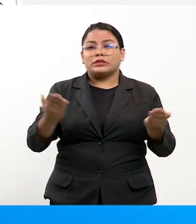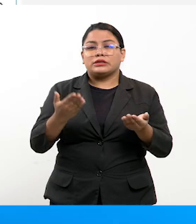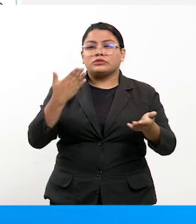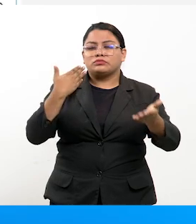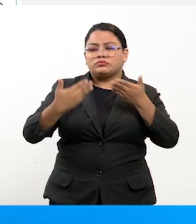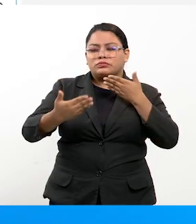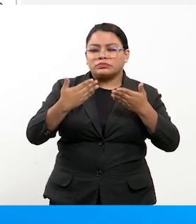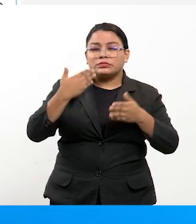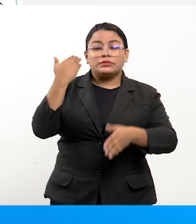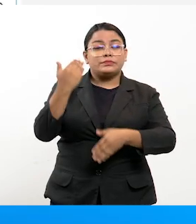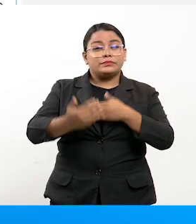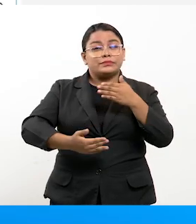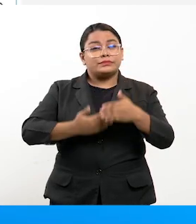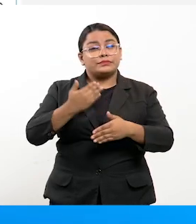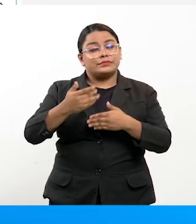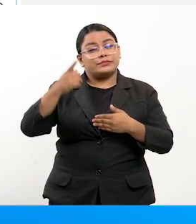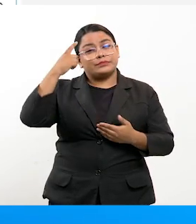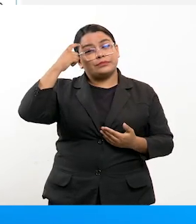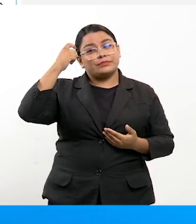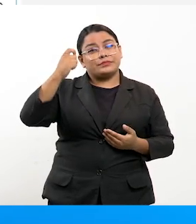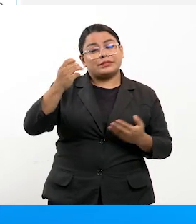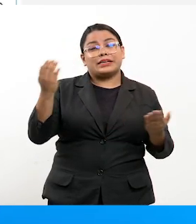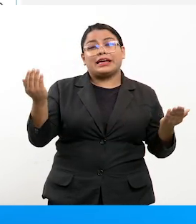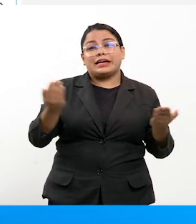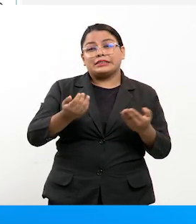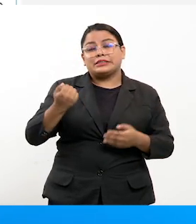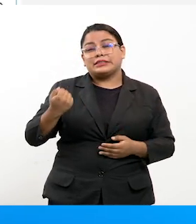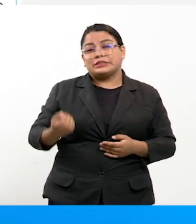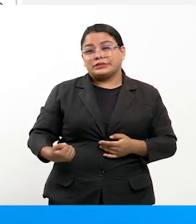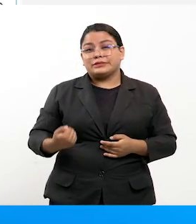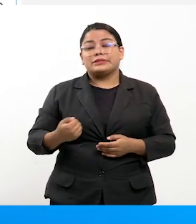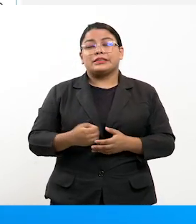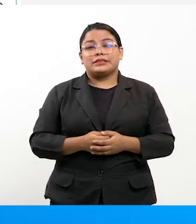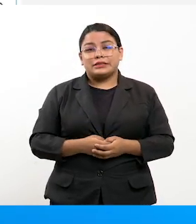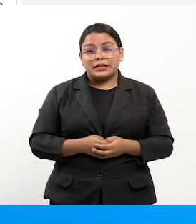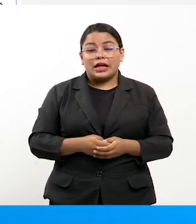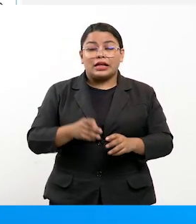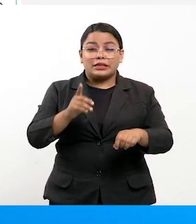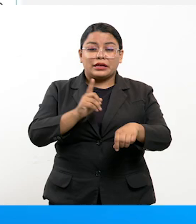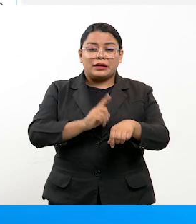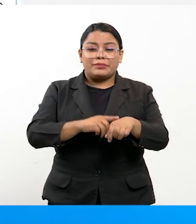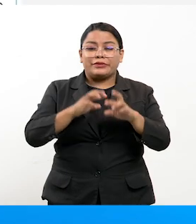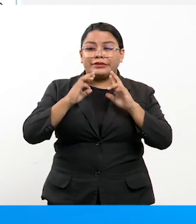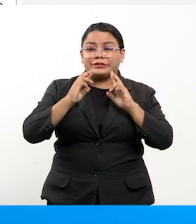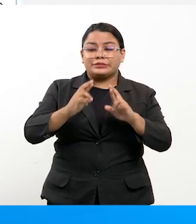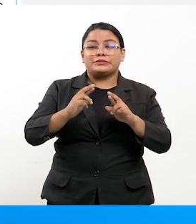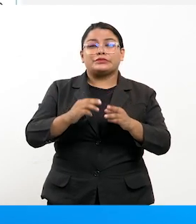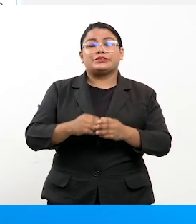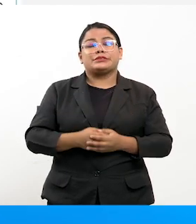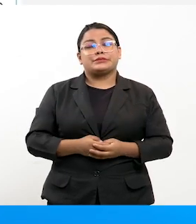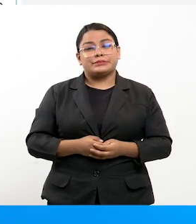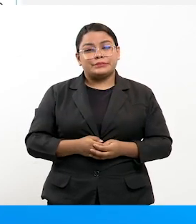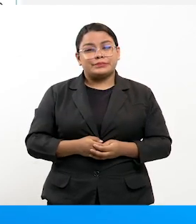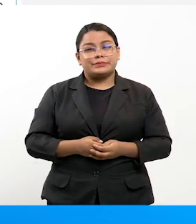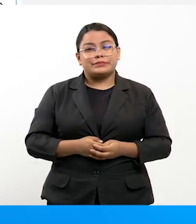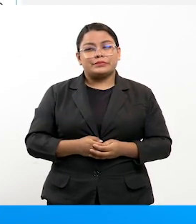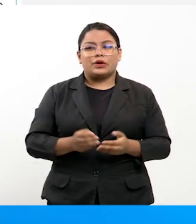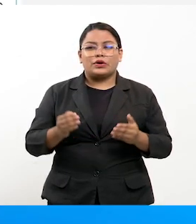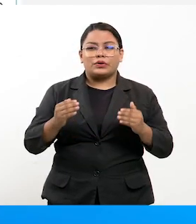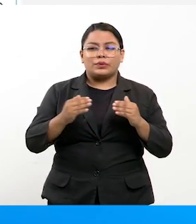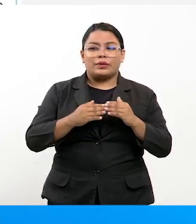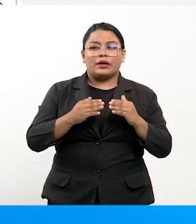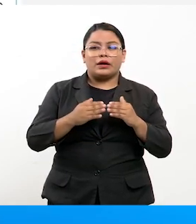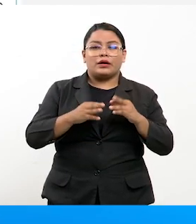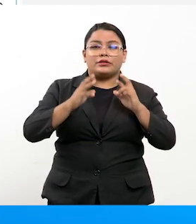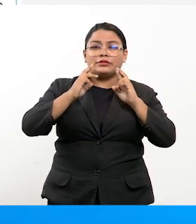del proceso cognitivo que realiza el estudiantado al momento de responder el ítem. Además,